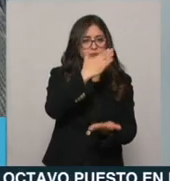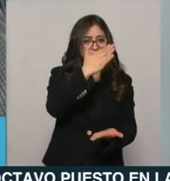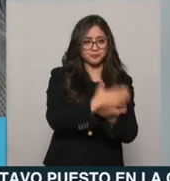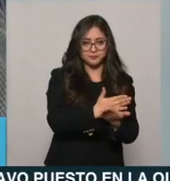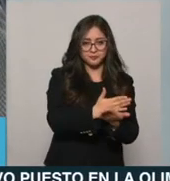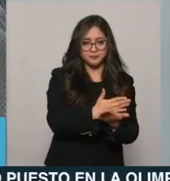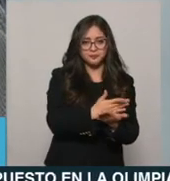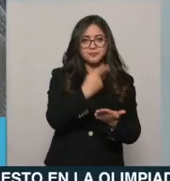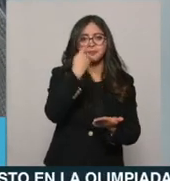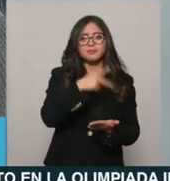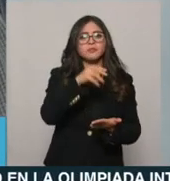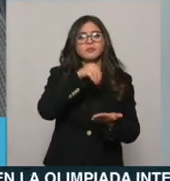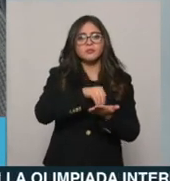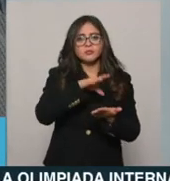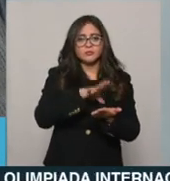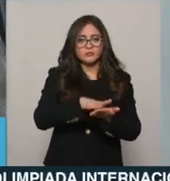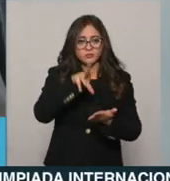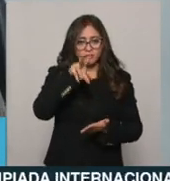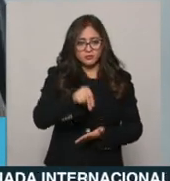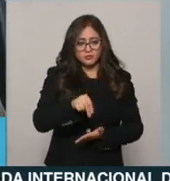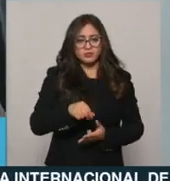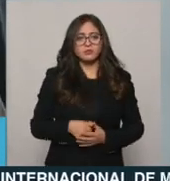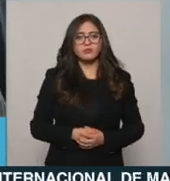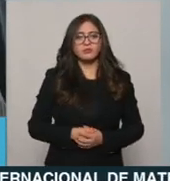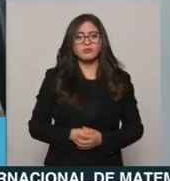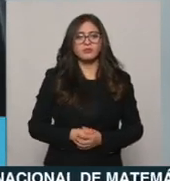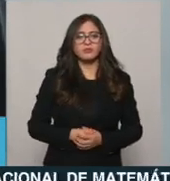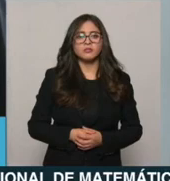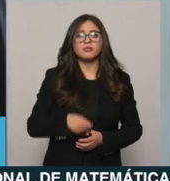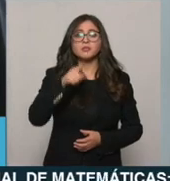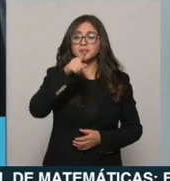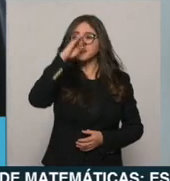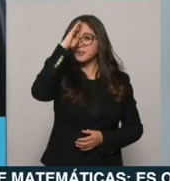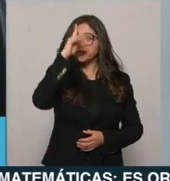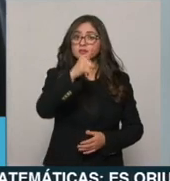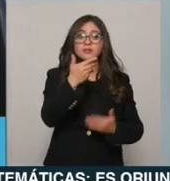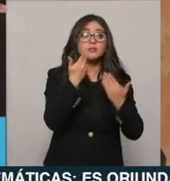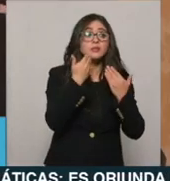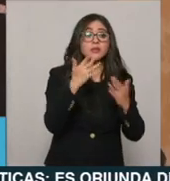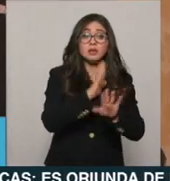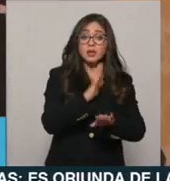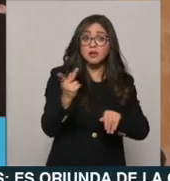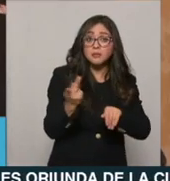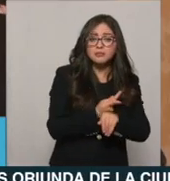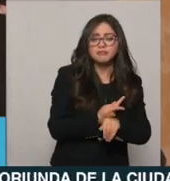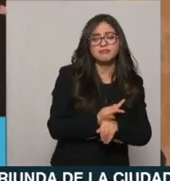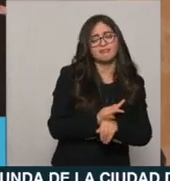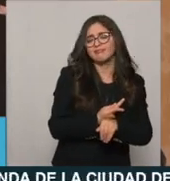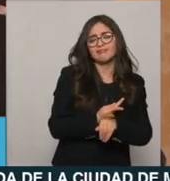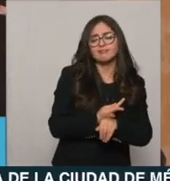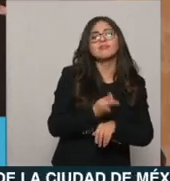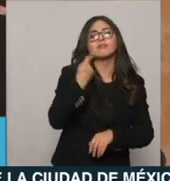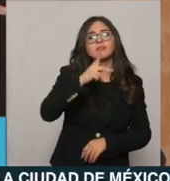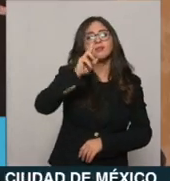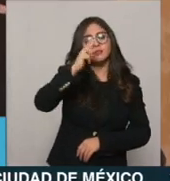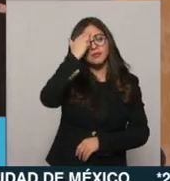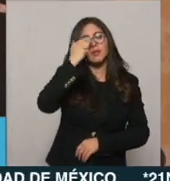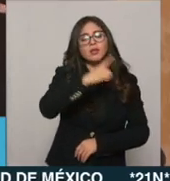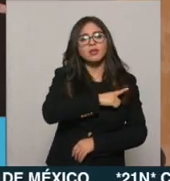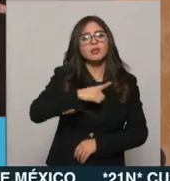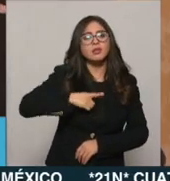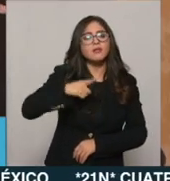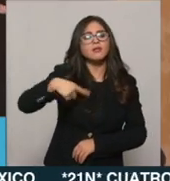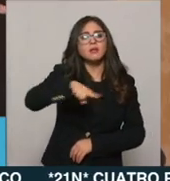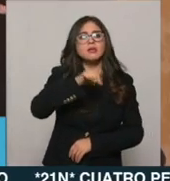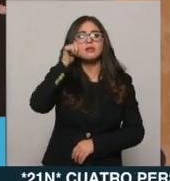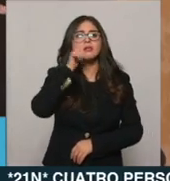que no se aplicarán, lo cual tampoco es una garantía, porque recordemos que también pues hay que esperar